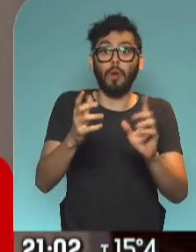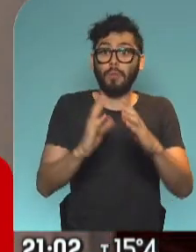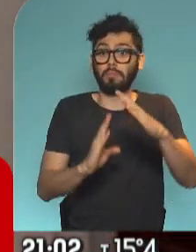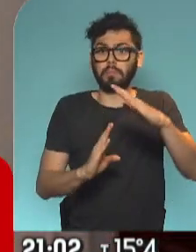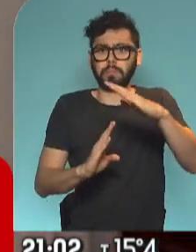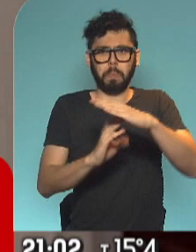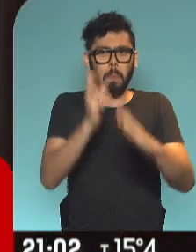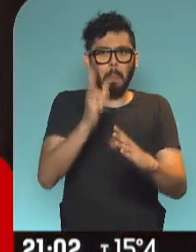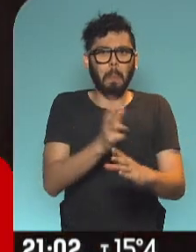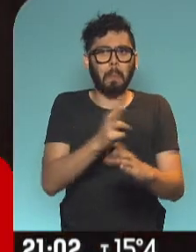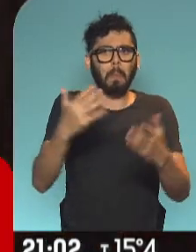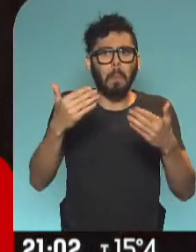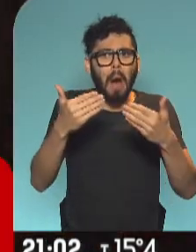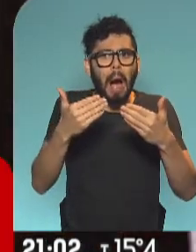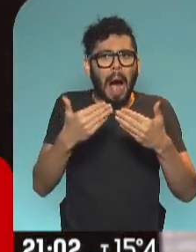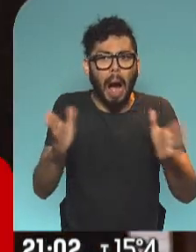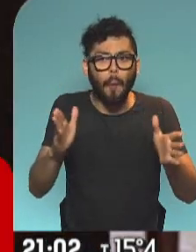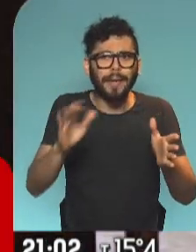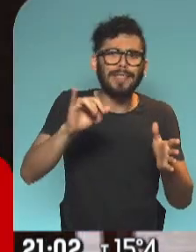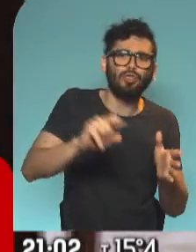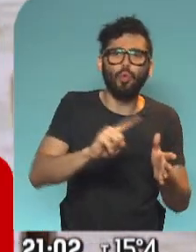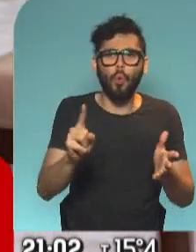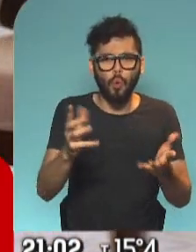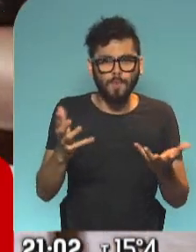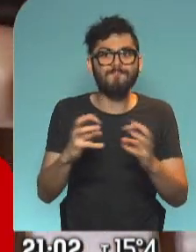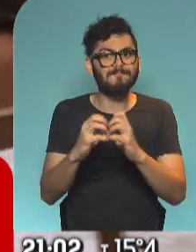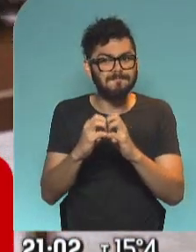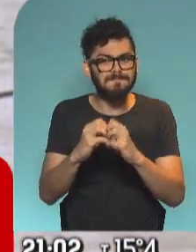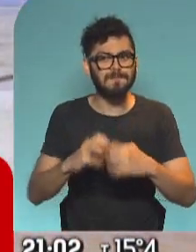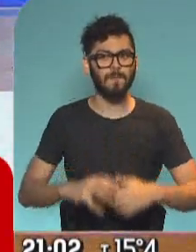máximo representante de la Iglesia Católica.